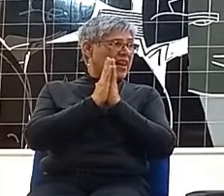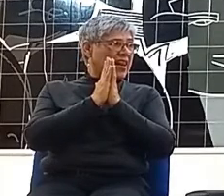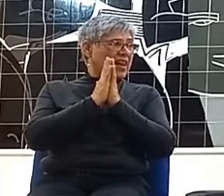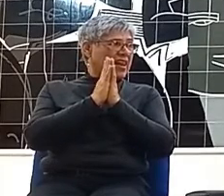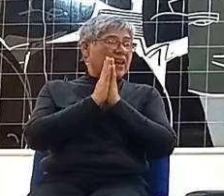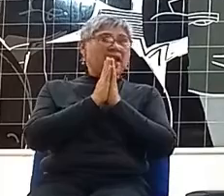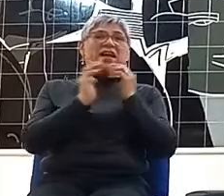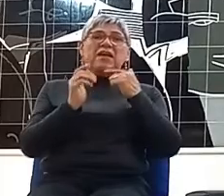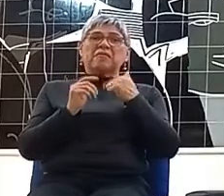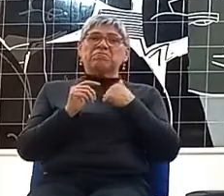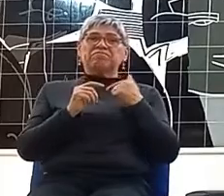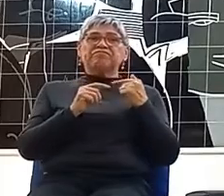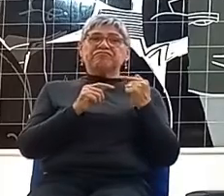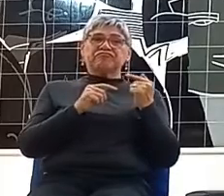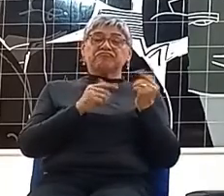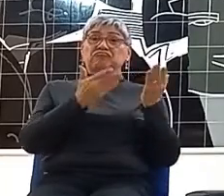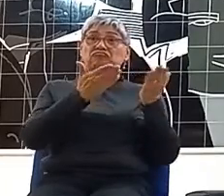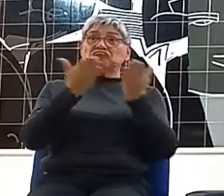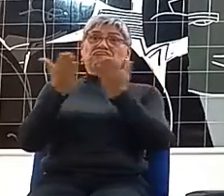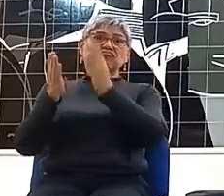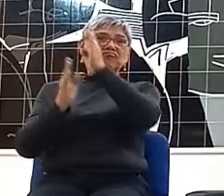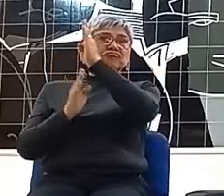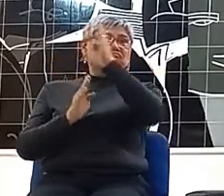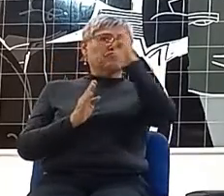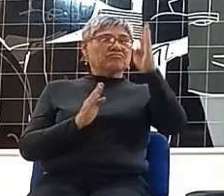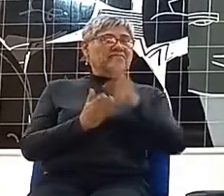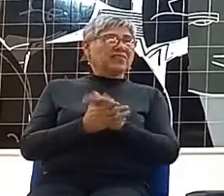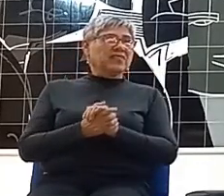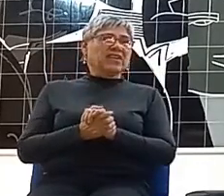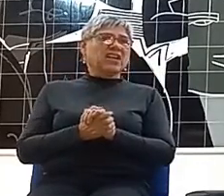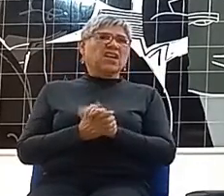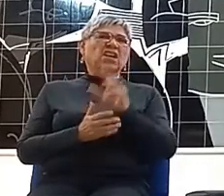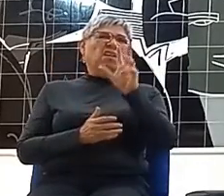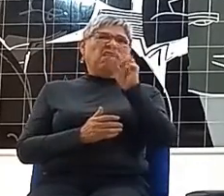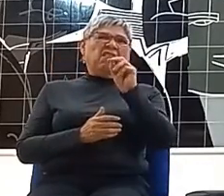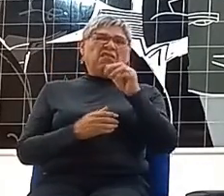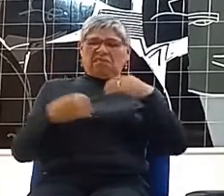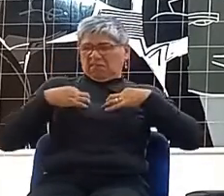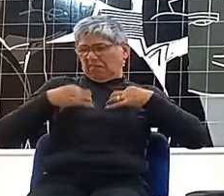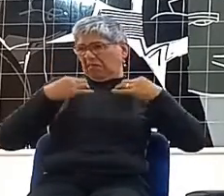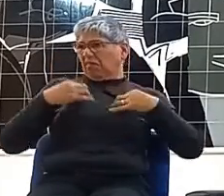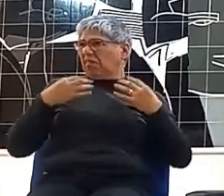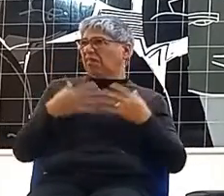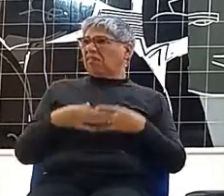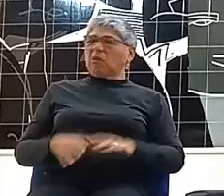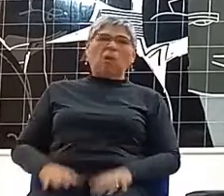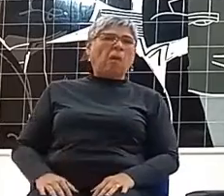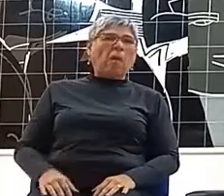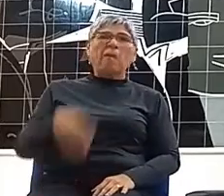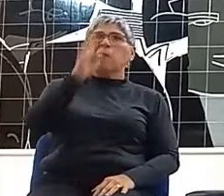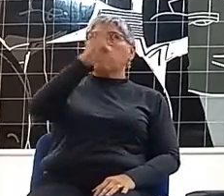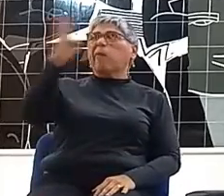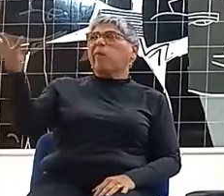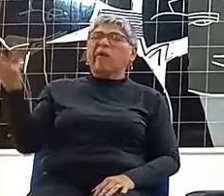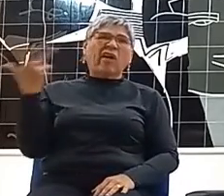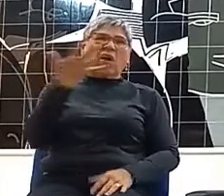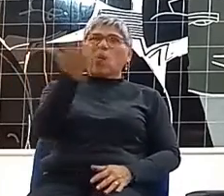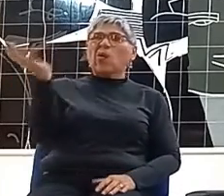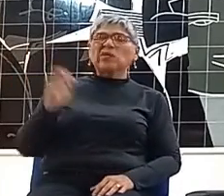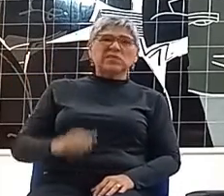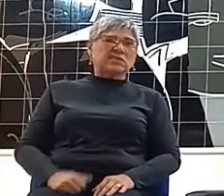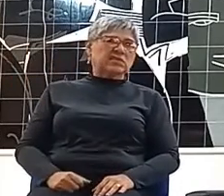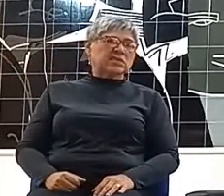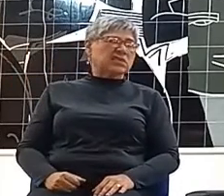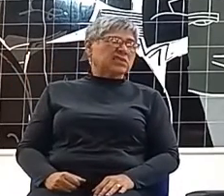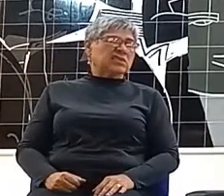con estanterías ya no alusivas a ropa o a, digamos, a otro tipo